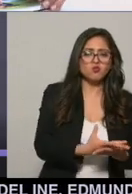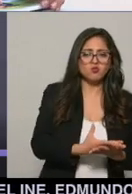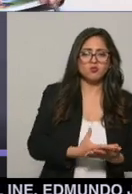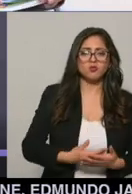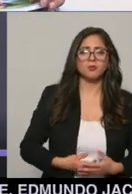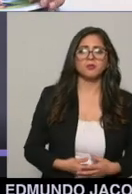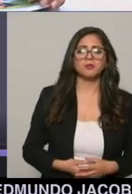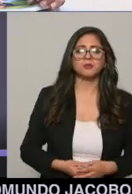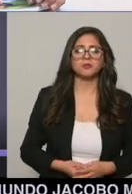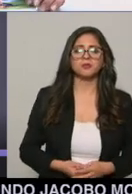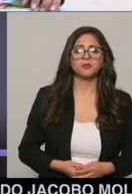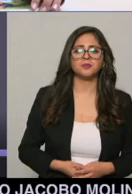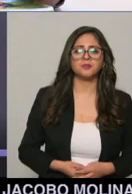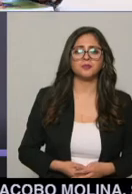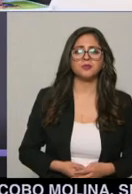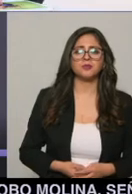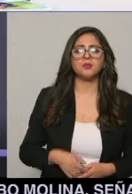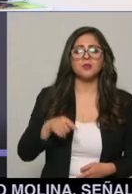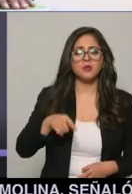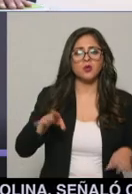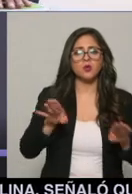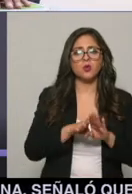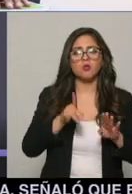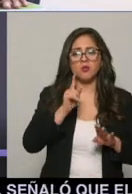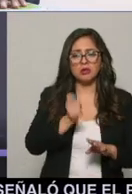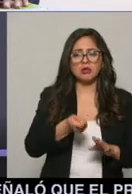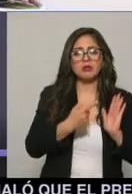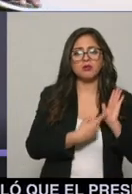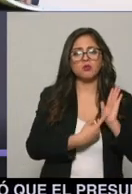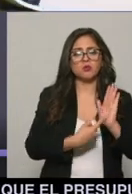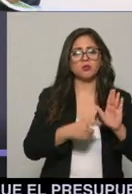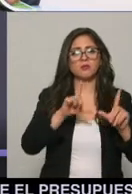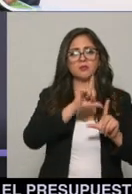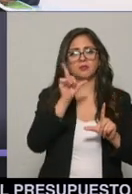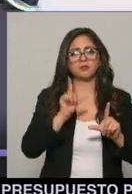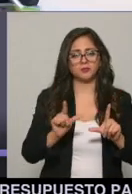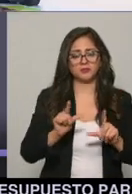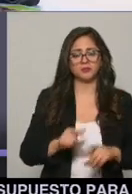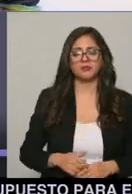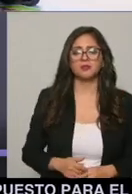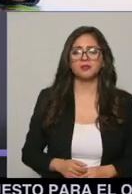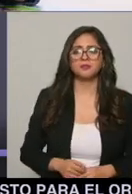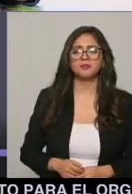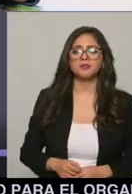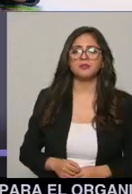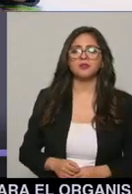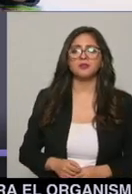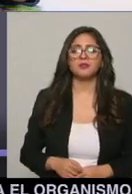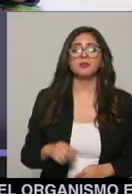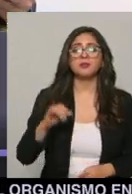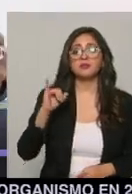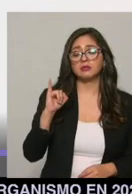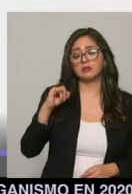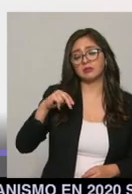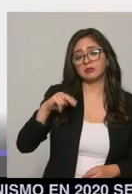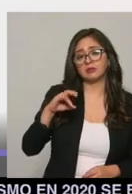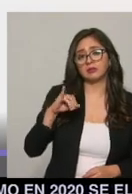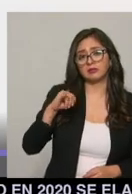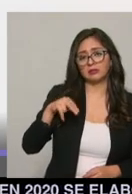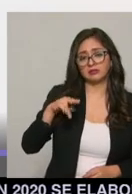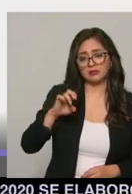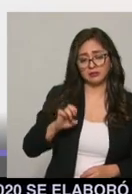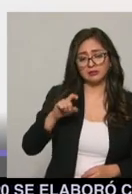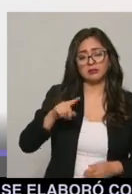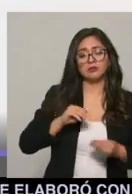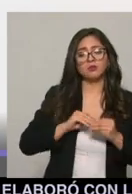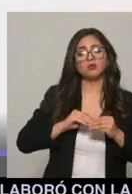muy fuerte la que están haciendo con esta muestra nacional. Fíjate que el IMCINE, bueno, inscribió varios